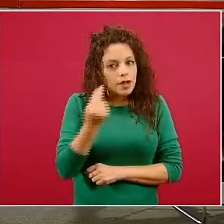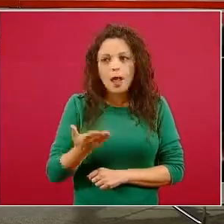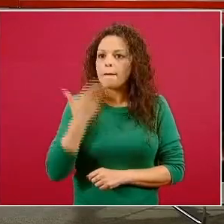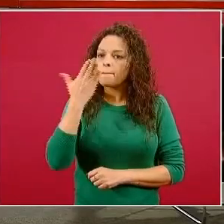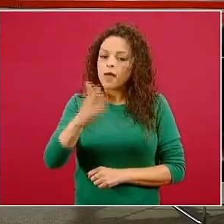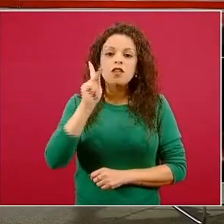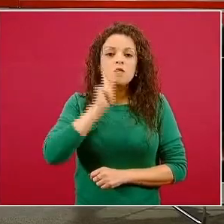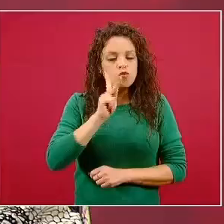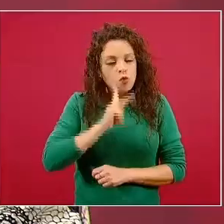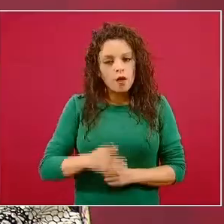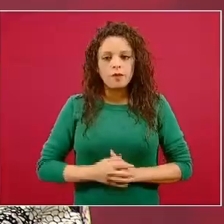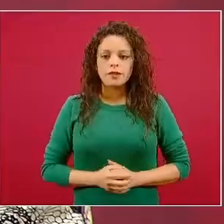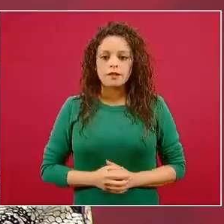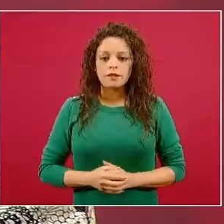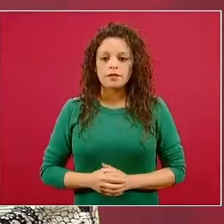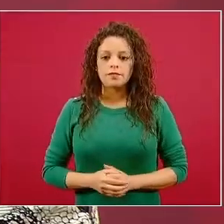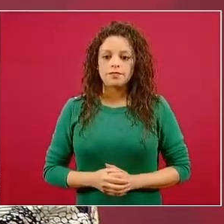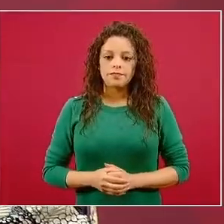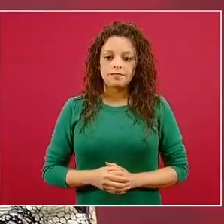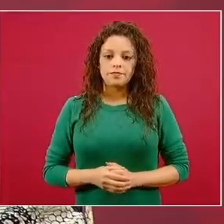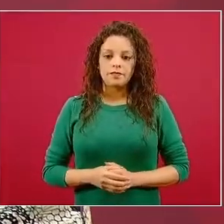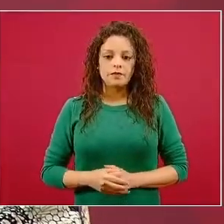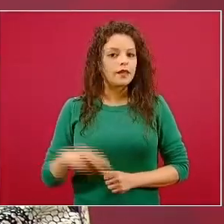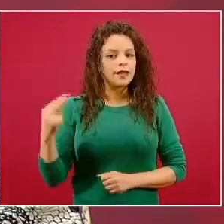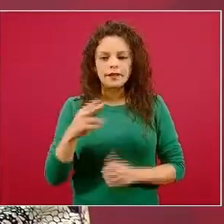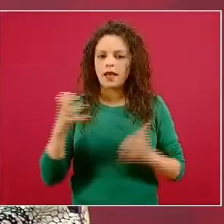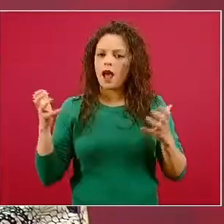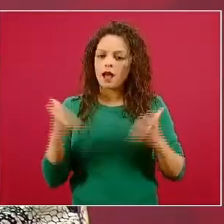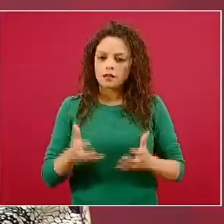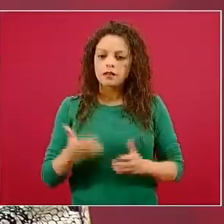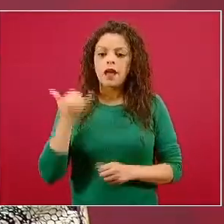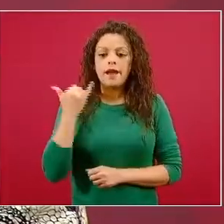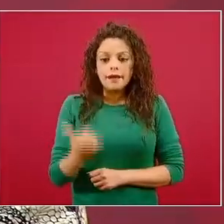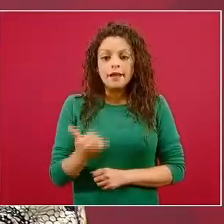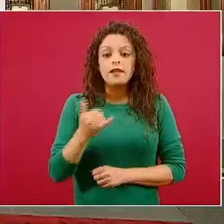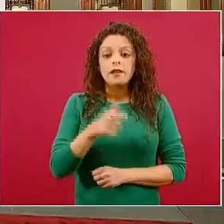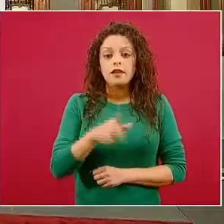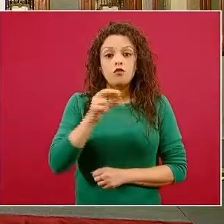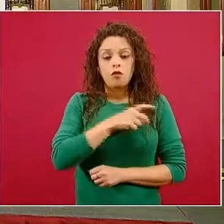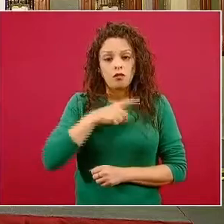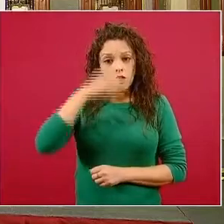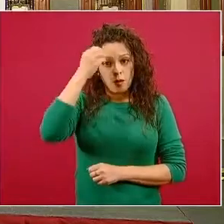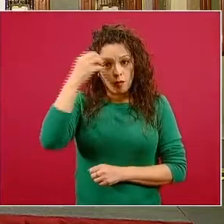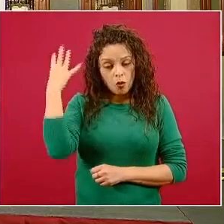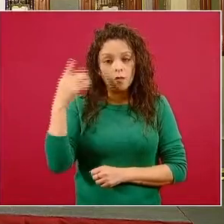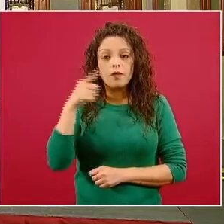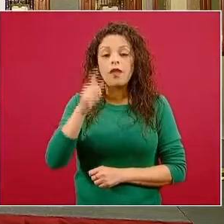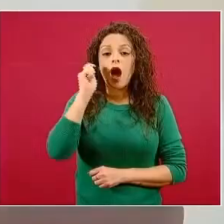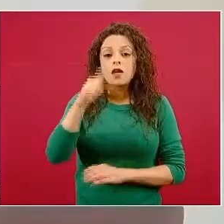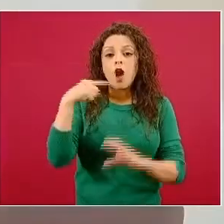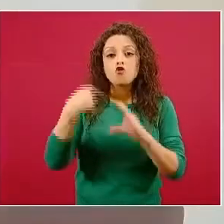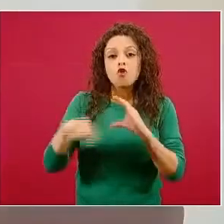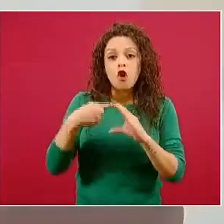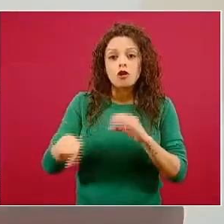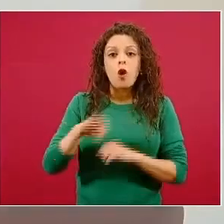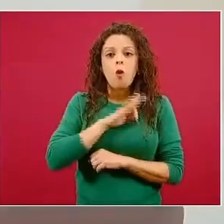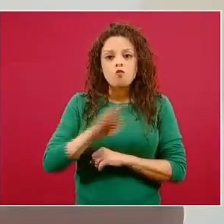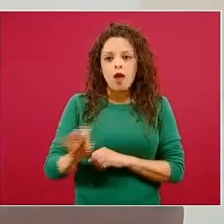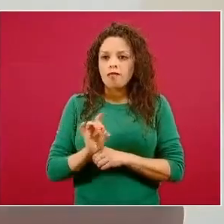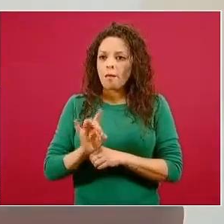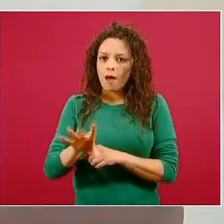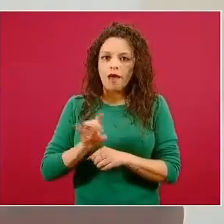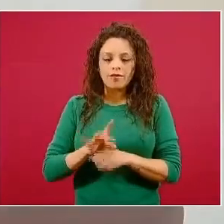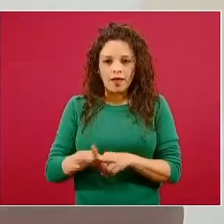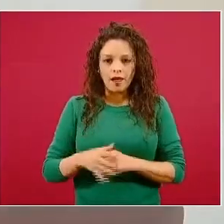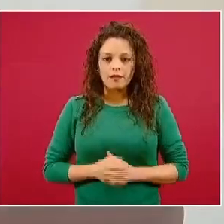la siguiente consulta, hay que hacerlas, y también les recordamos el correo al cual nos pueden escribir. De hecho, muchas gracias